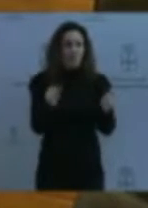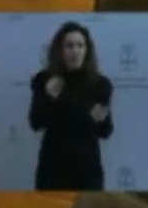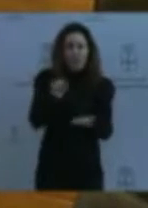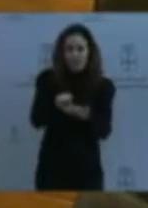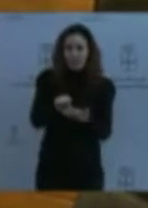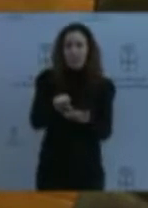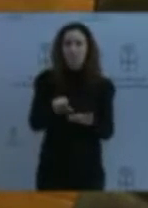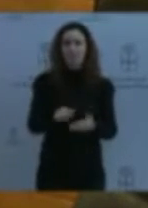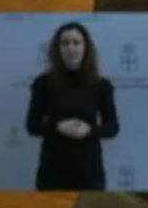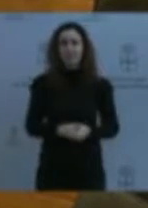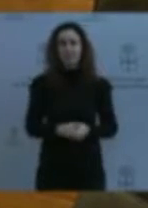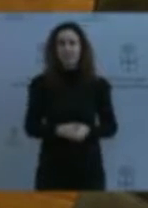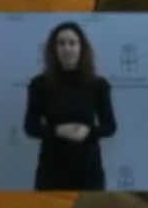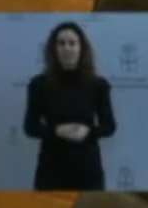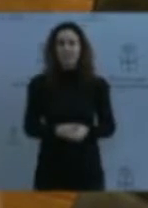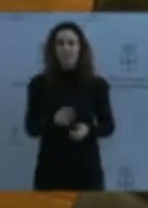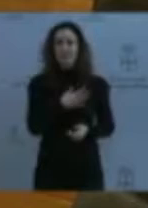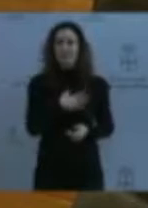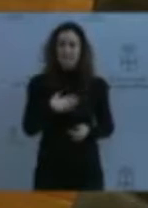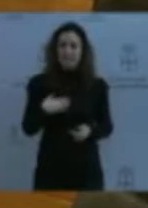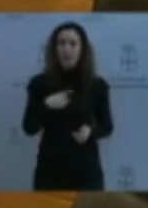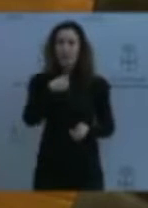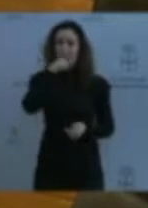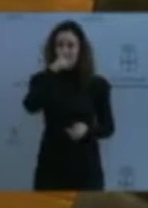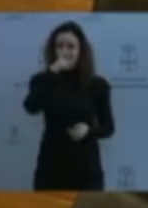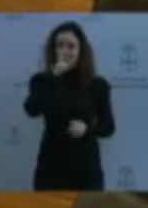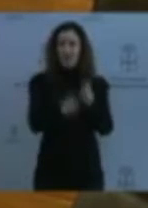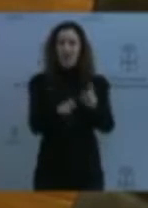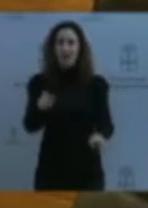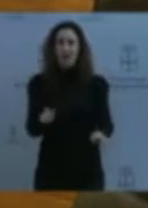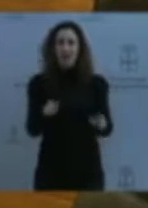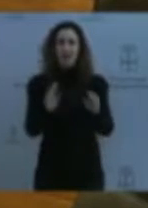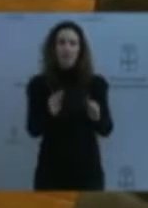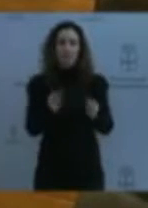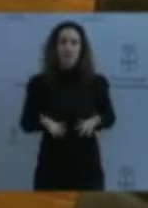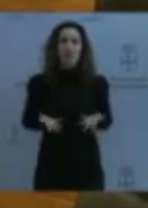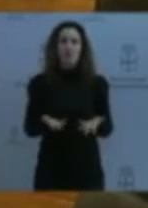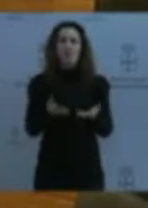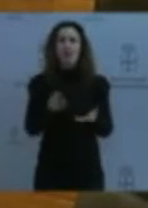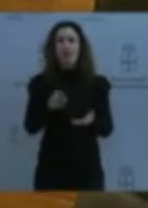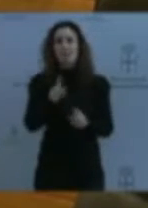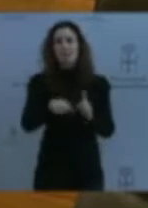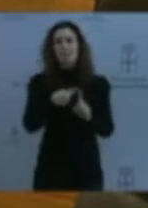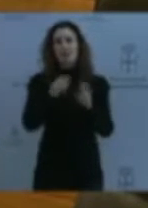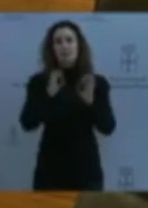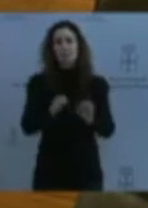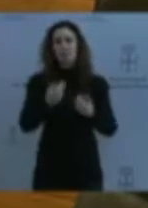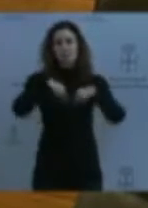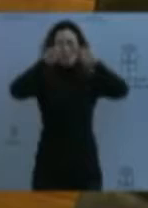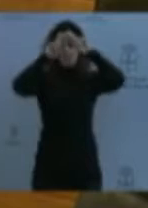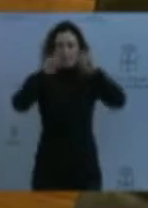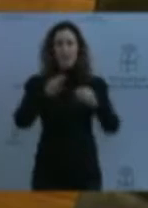las personas que hubo que desalojar, por ejemplo, del Hospital de Arroyo-Ondás, también a los escolares que se quedaron